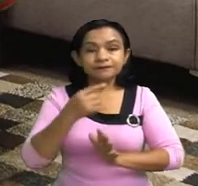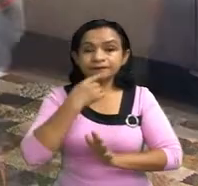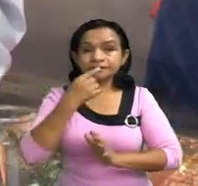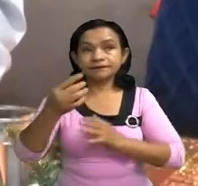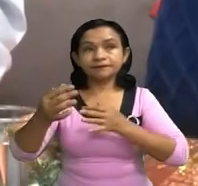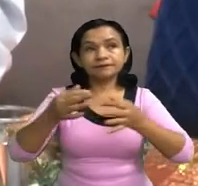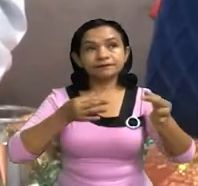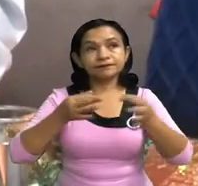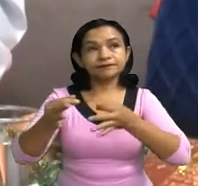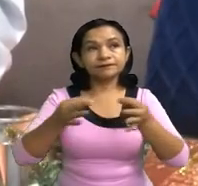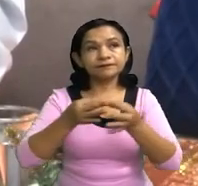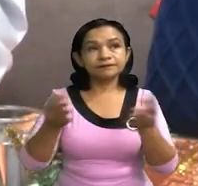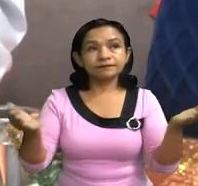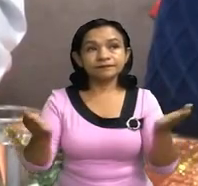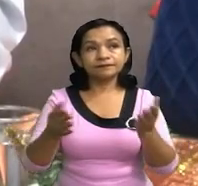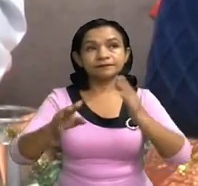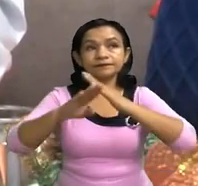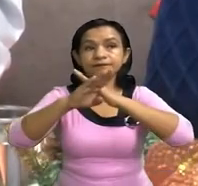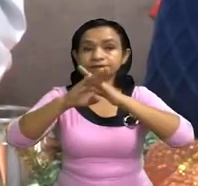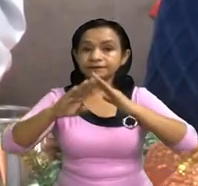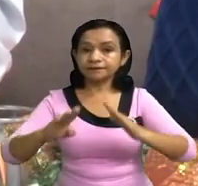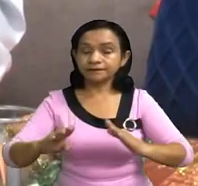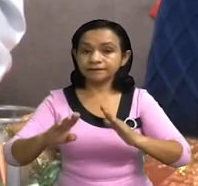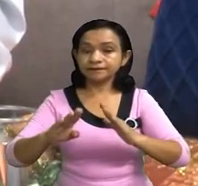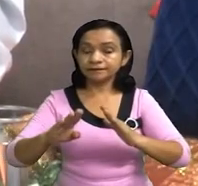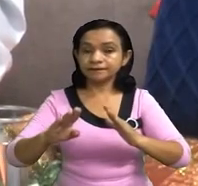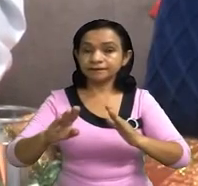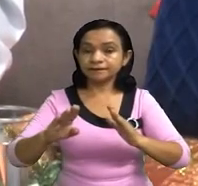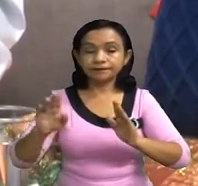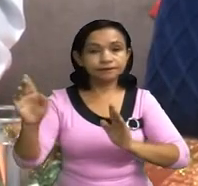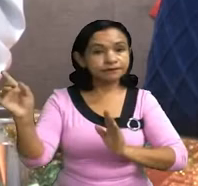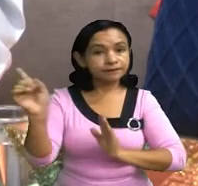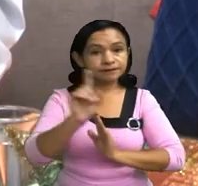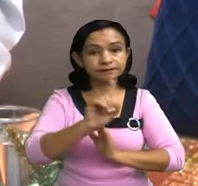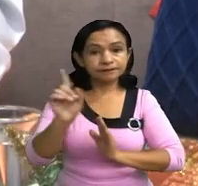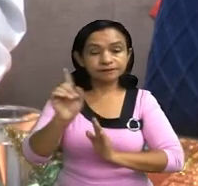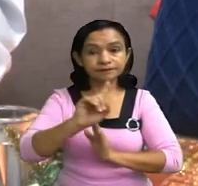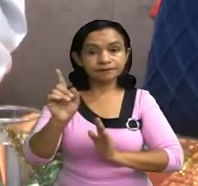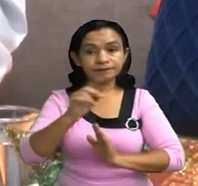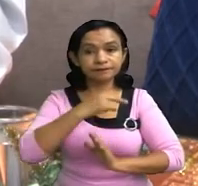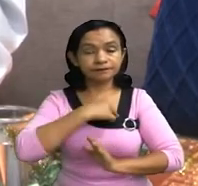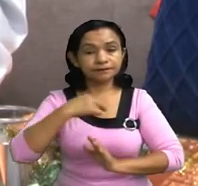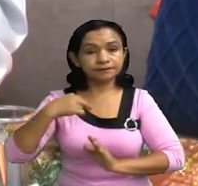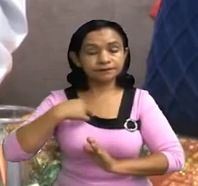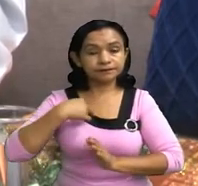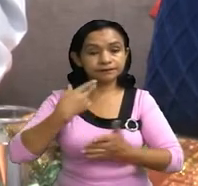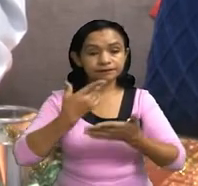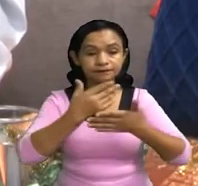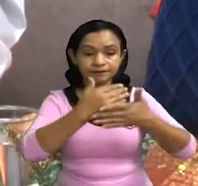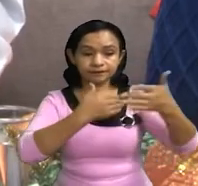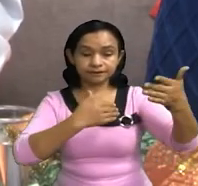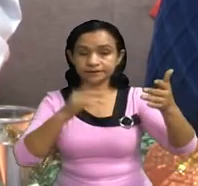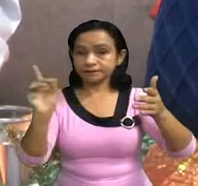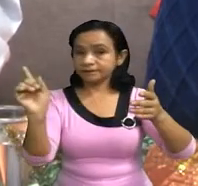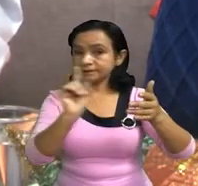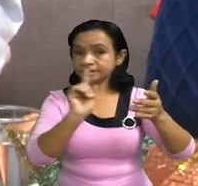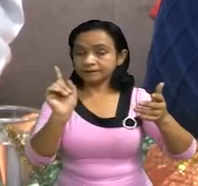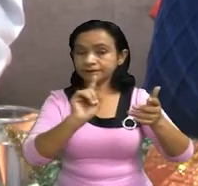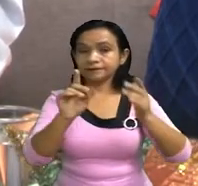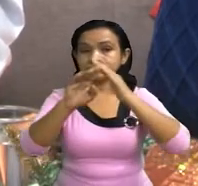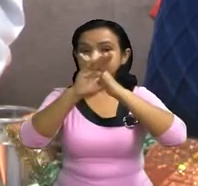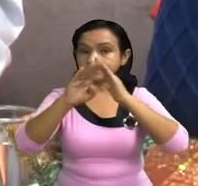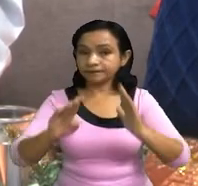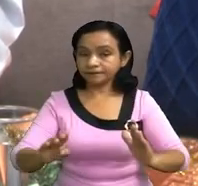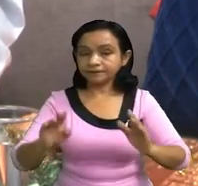importante. La paz nadie la puede formular por decreto. Así es. La paz es